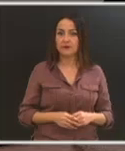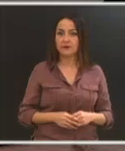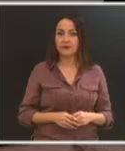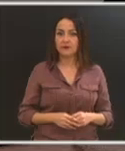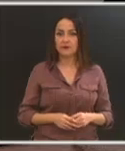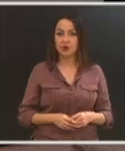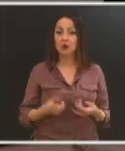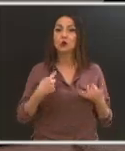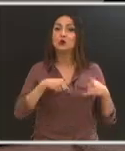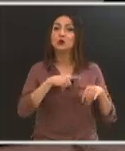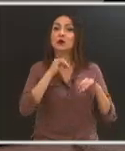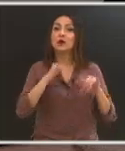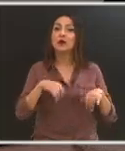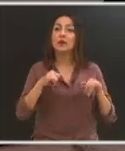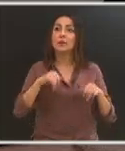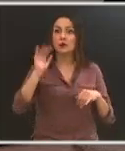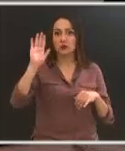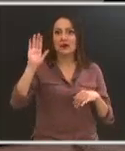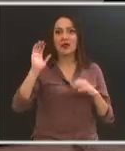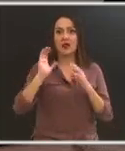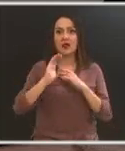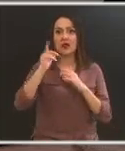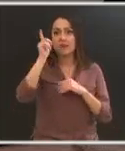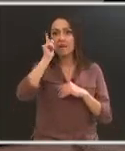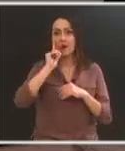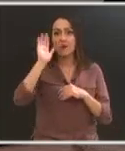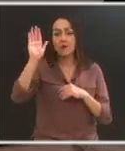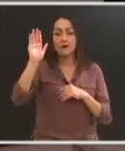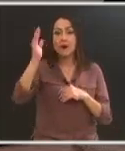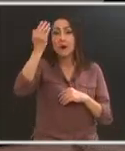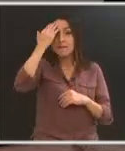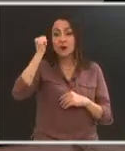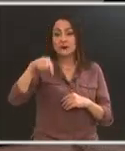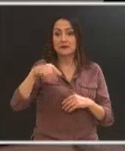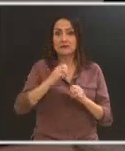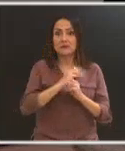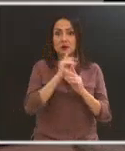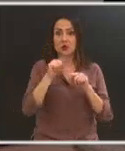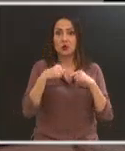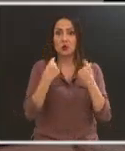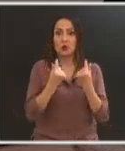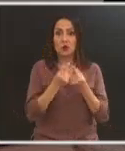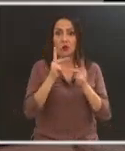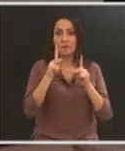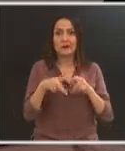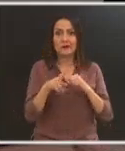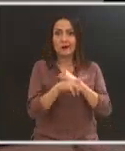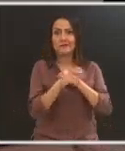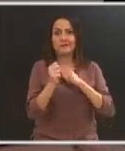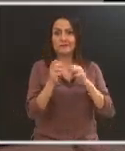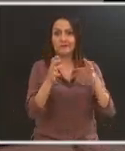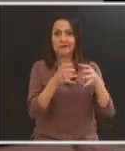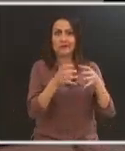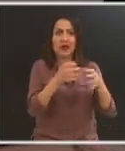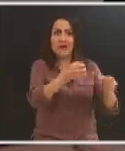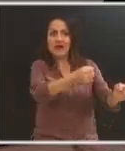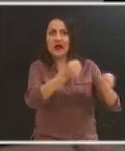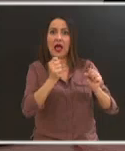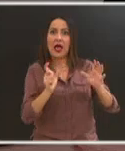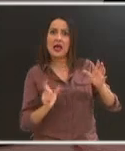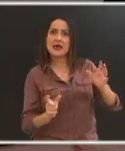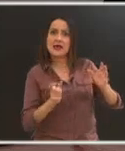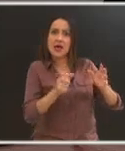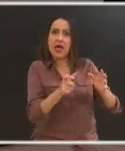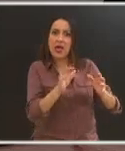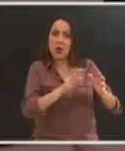Que nos quedamos en la zona del Caribe, en la zona atlántica, porque esta madrugada un grupo de delincuentes arrancaron un cajero en Horquetas